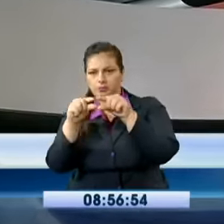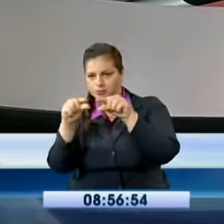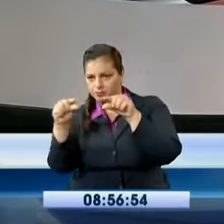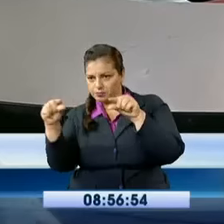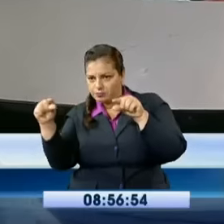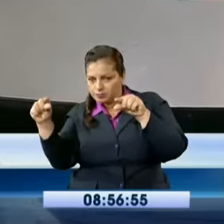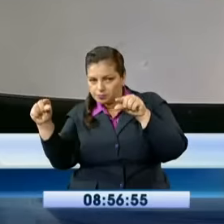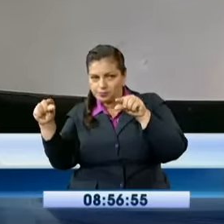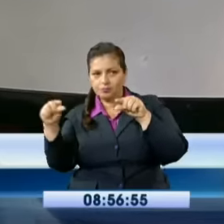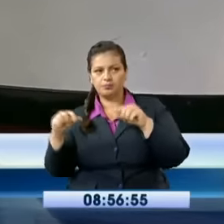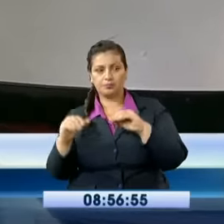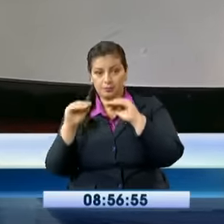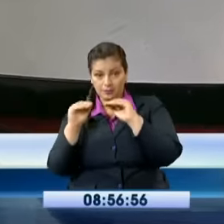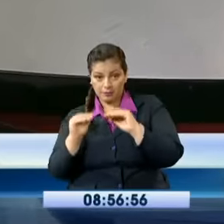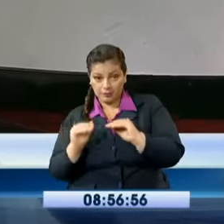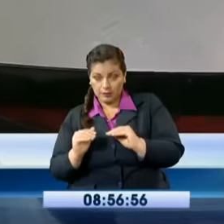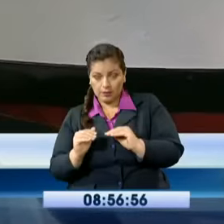www.rts.com.es, al Twitter